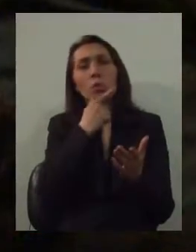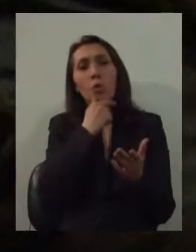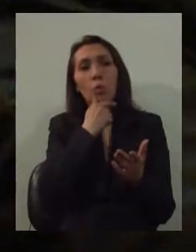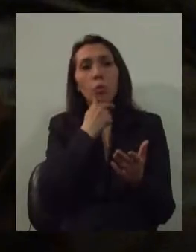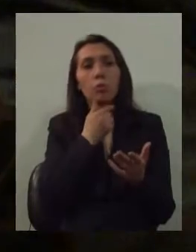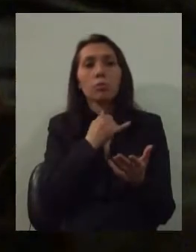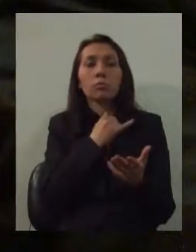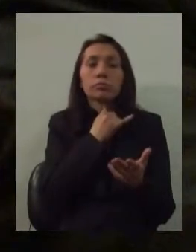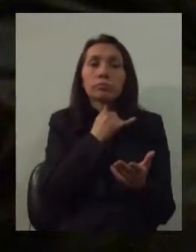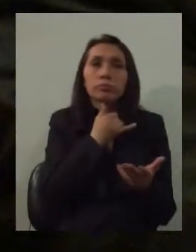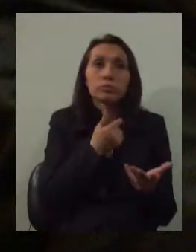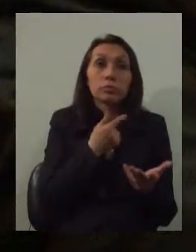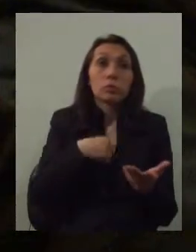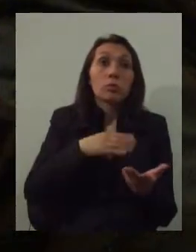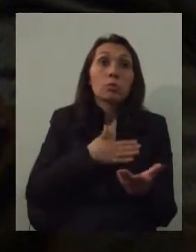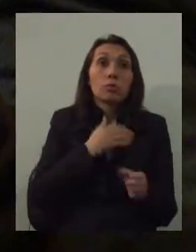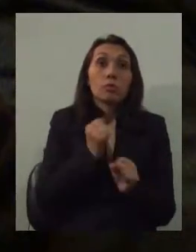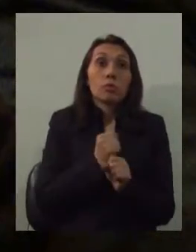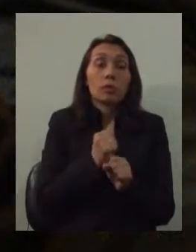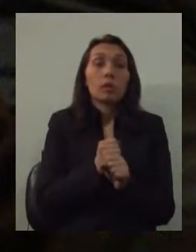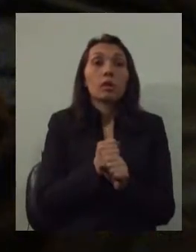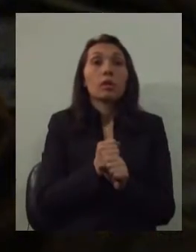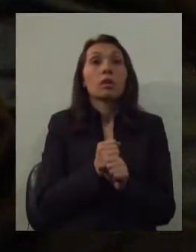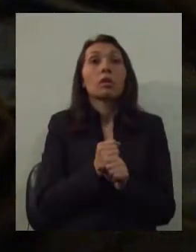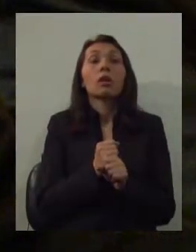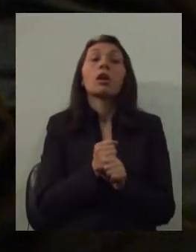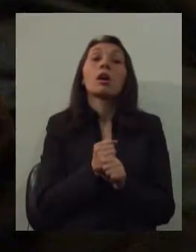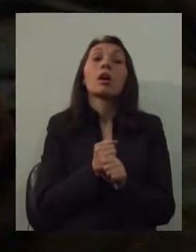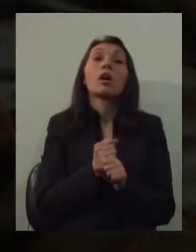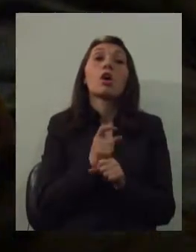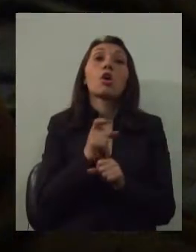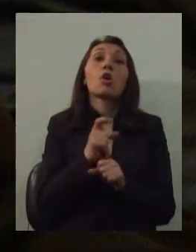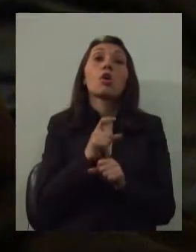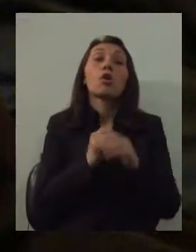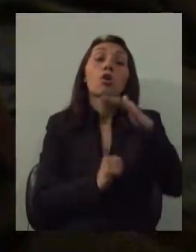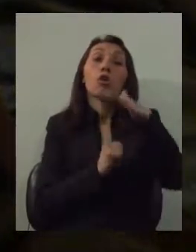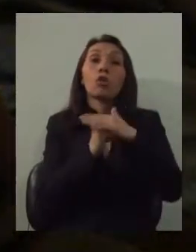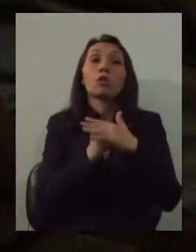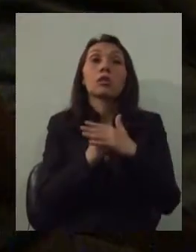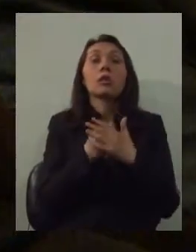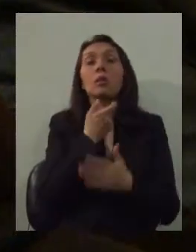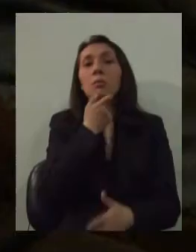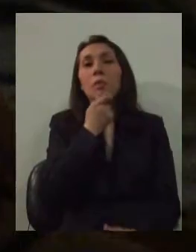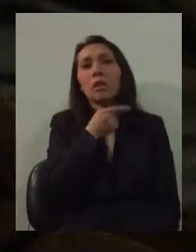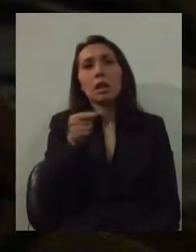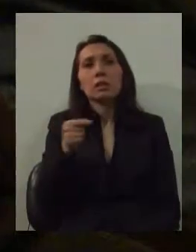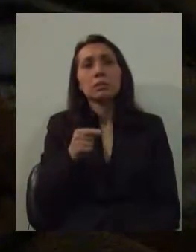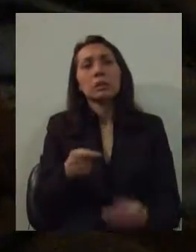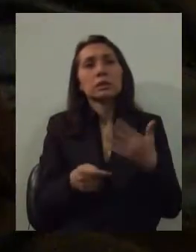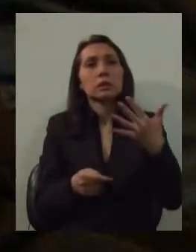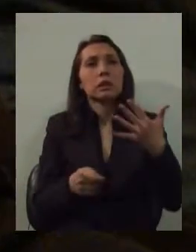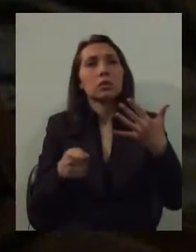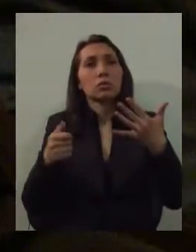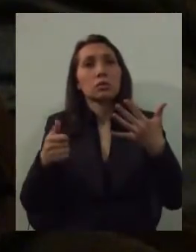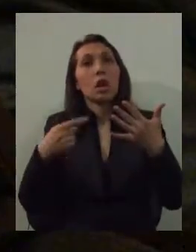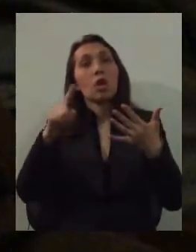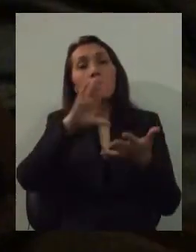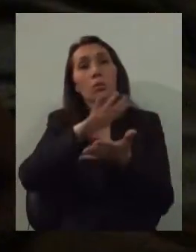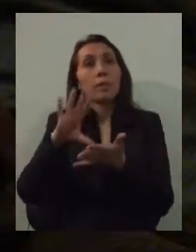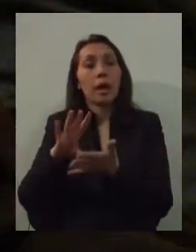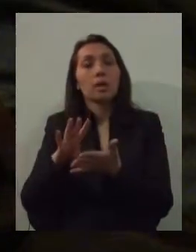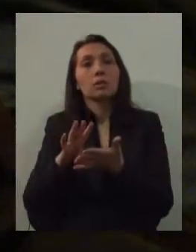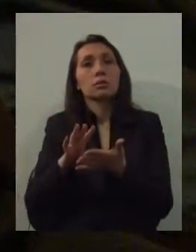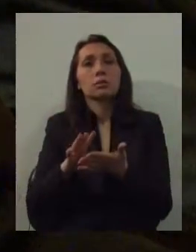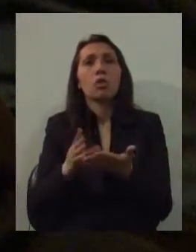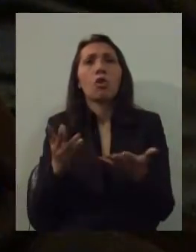menos, bueno, en nuestro trabajo ahí en la Corte de Mendoza, manejamos por semana a veces 5 o 6 sentencias extranjeras. ¿Cómo